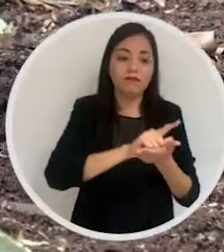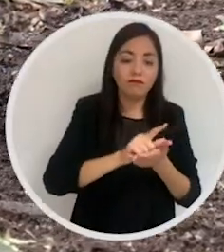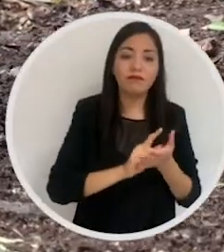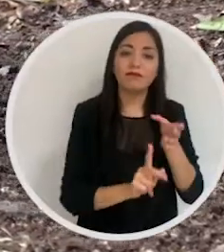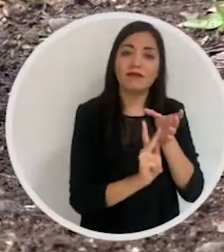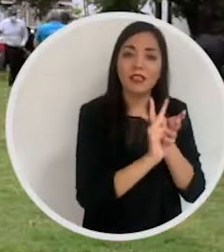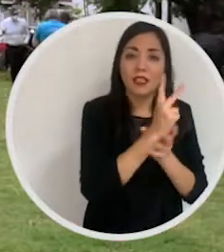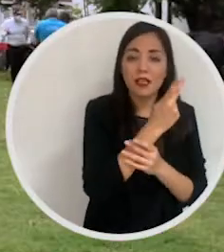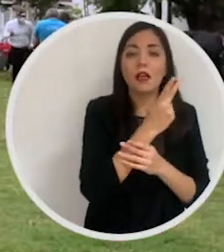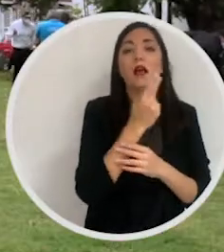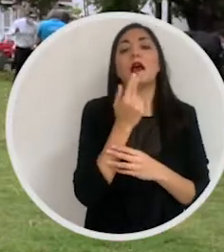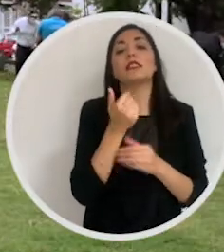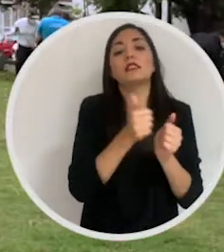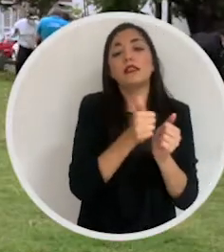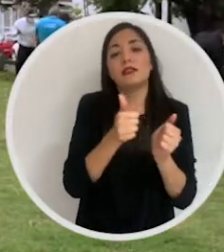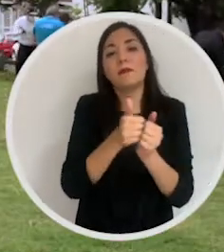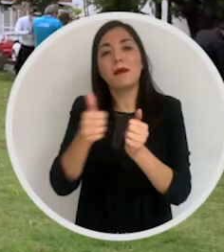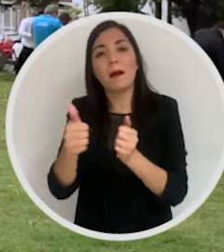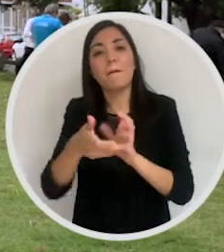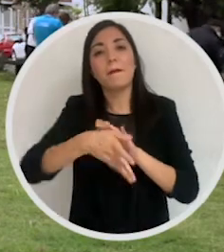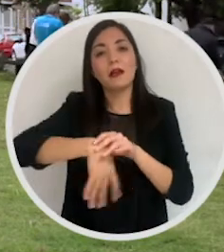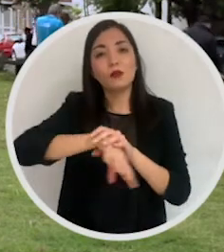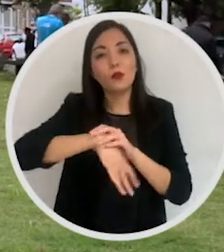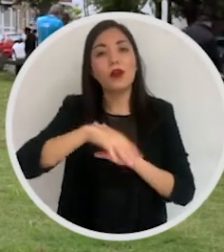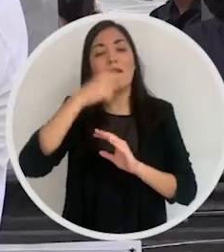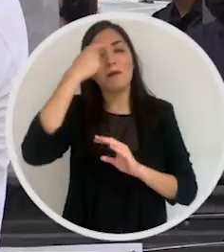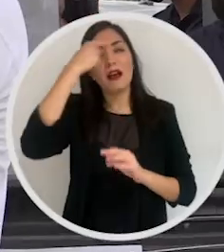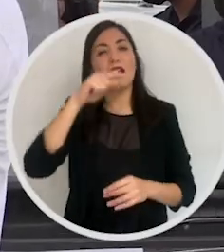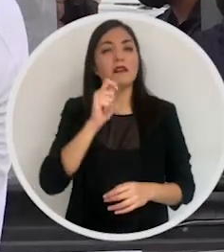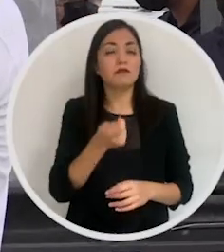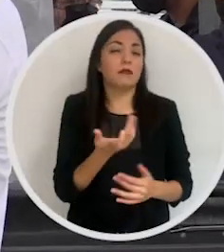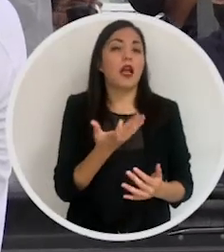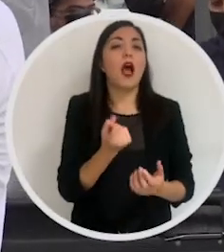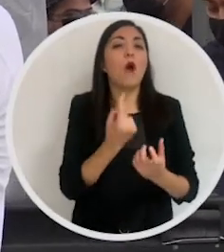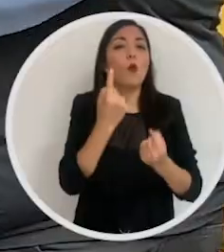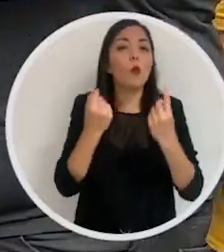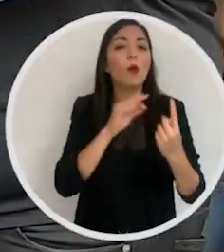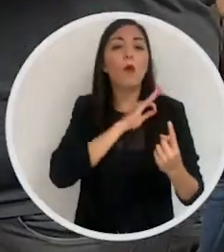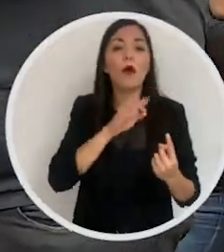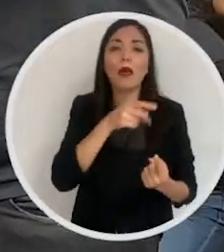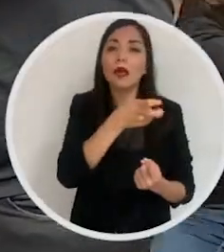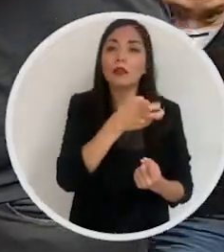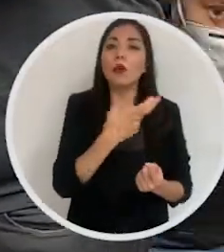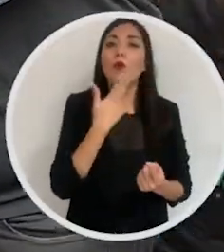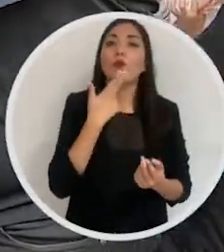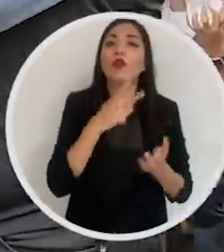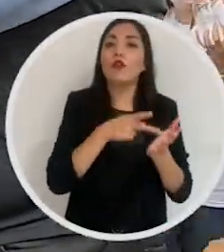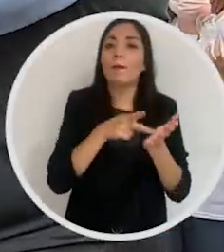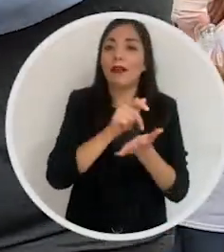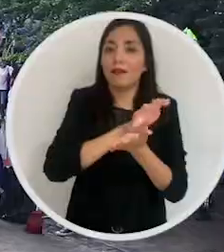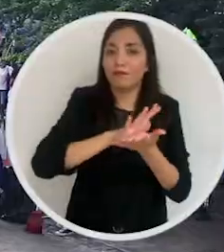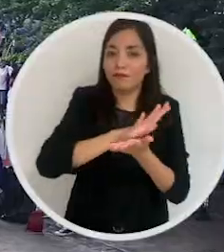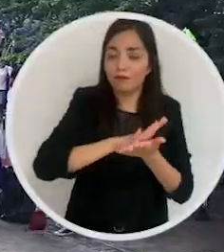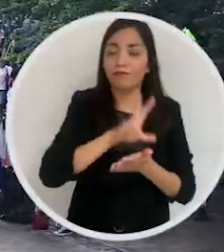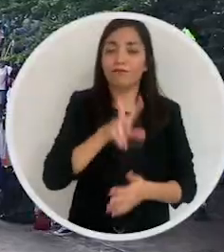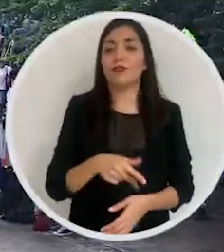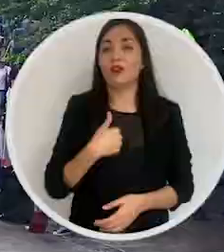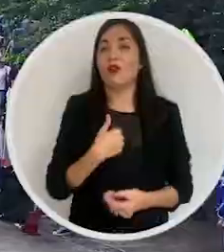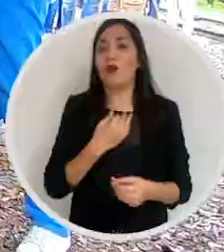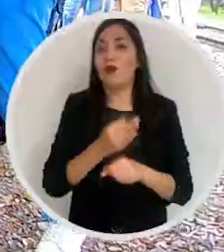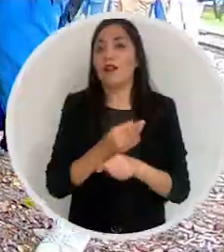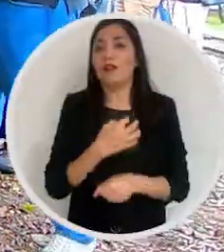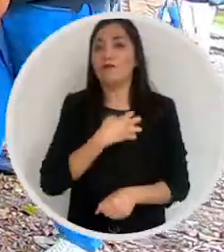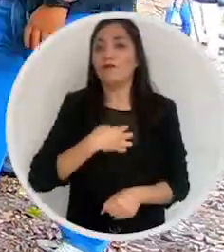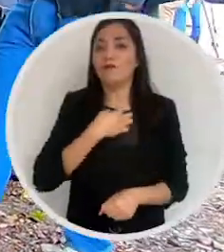plantar al volar participa también el tendido recicla para poder hacer una clasificación sobre algunos artículos que puedan reutilizarse estoy muy